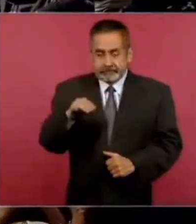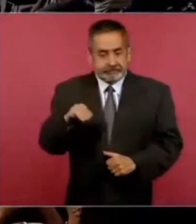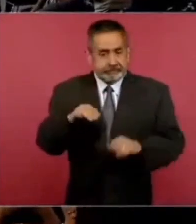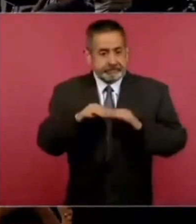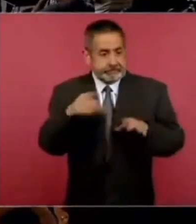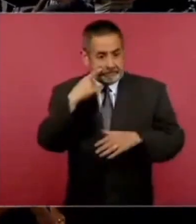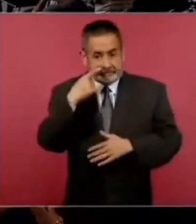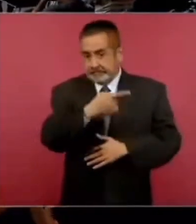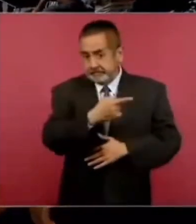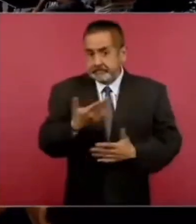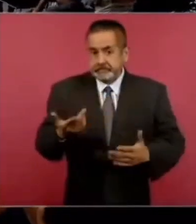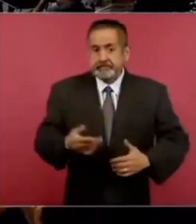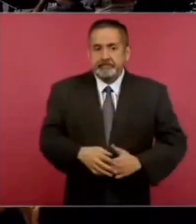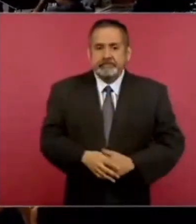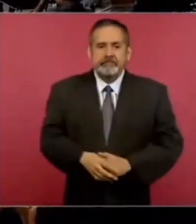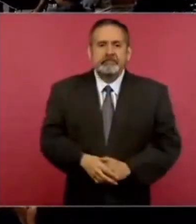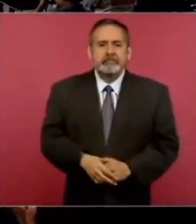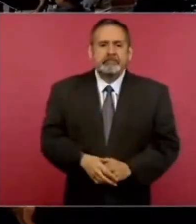Fíjense.